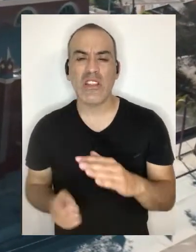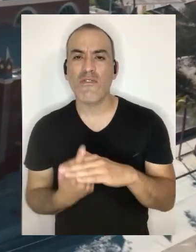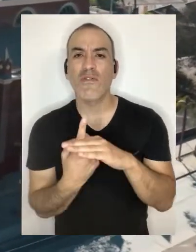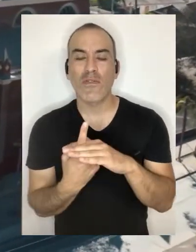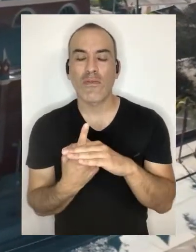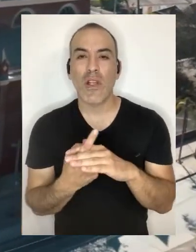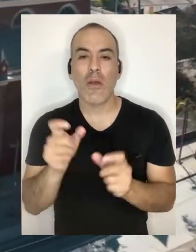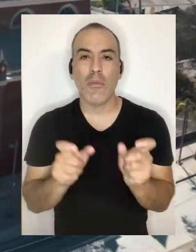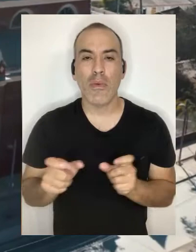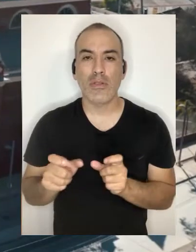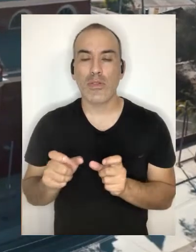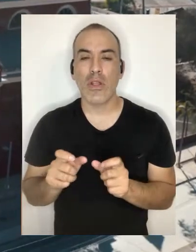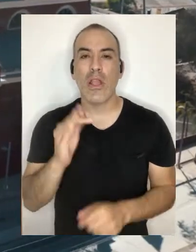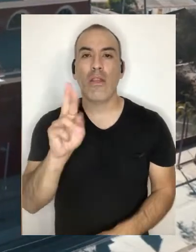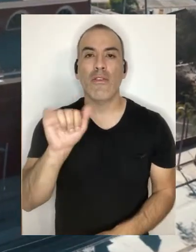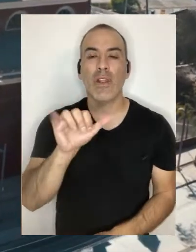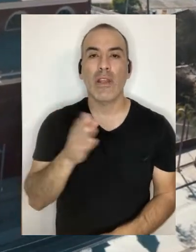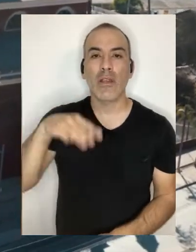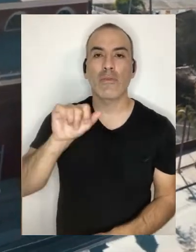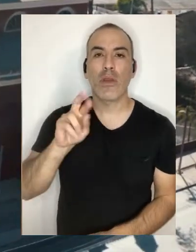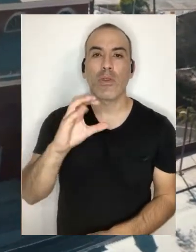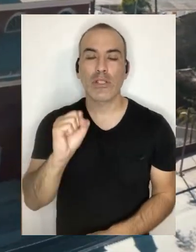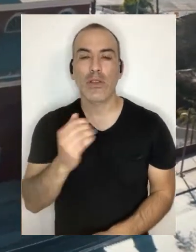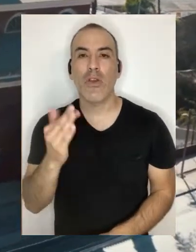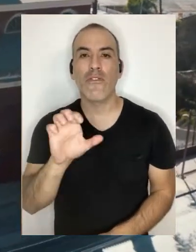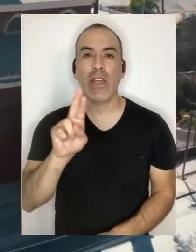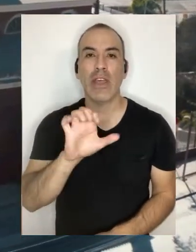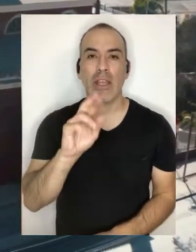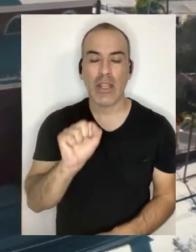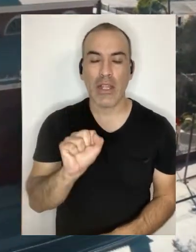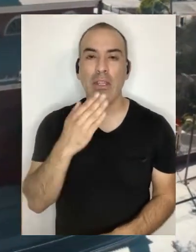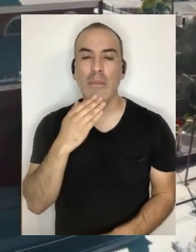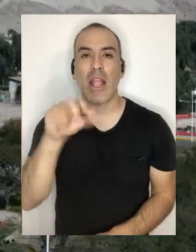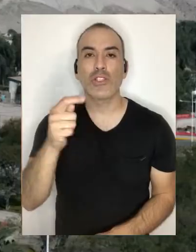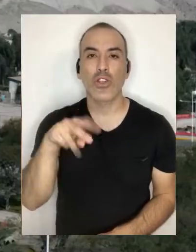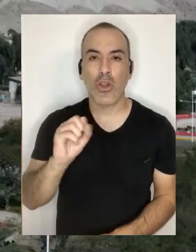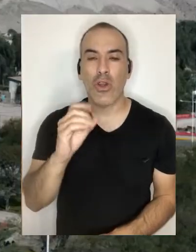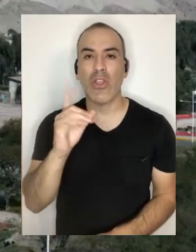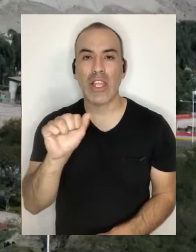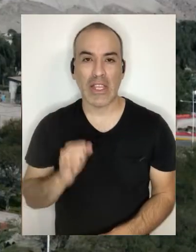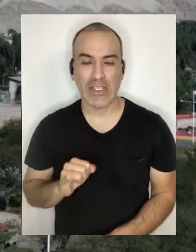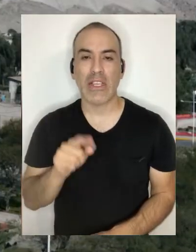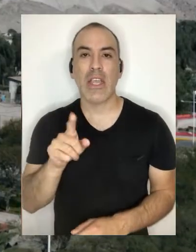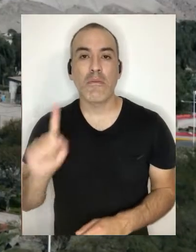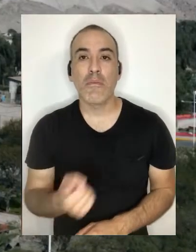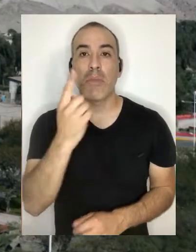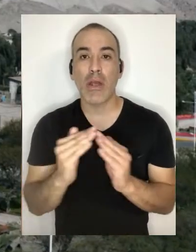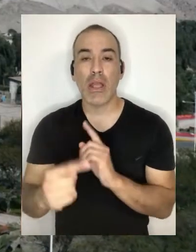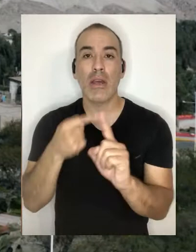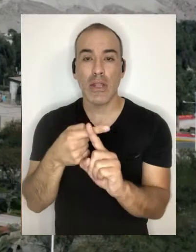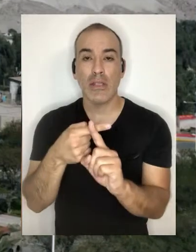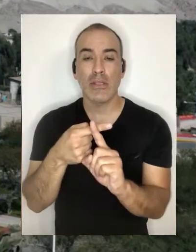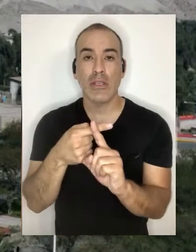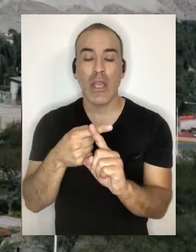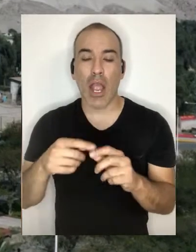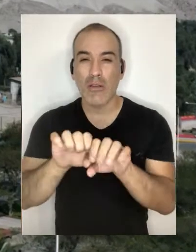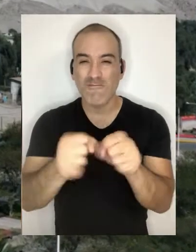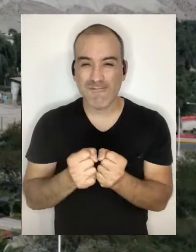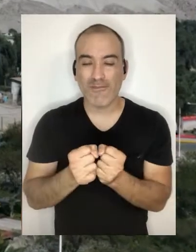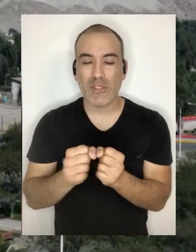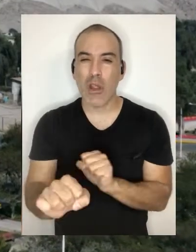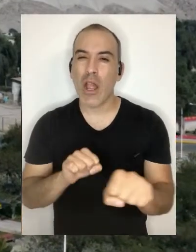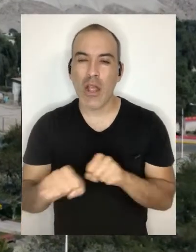los religiosos Fray Mauricio Ferreira y Fray Antonio Díaz. La primera iglesia fue destruida en